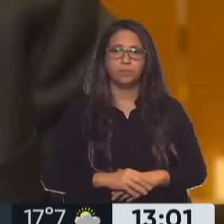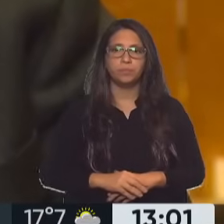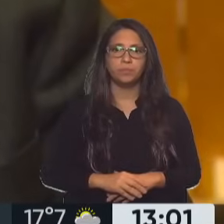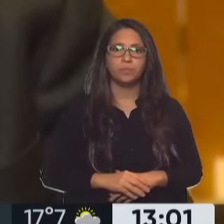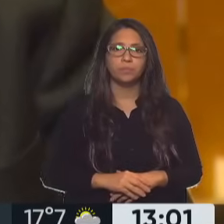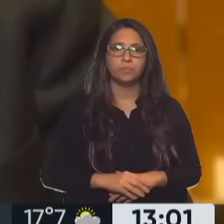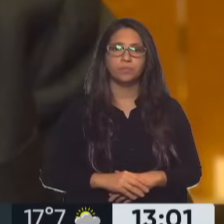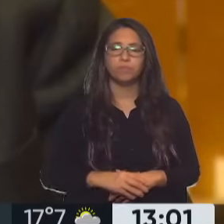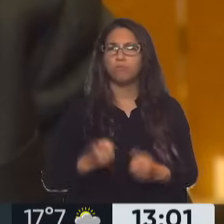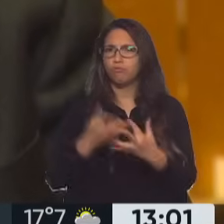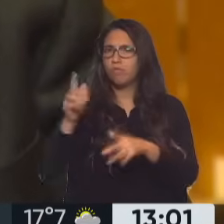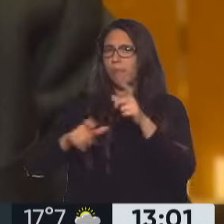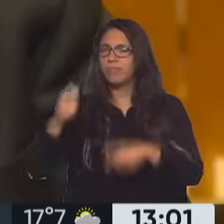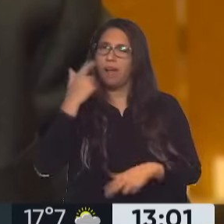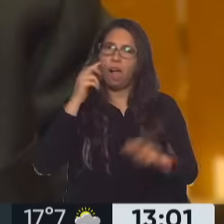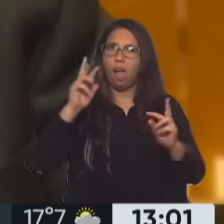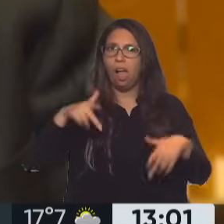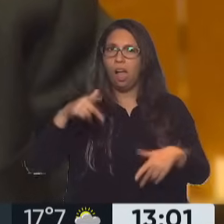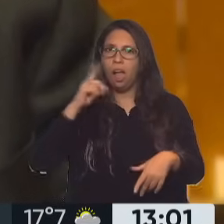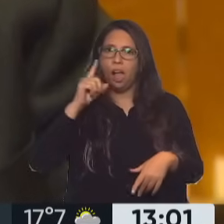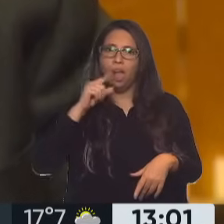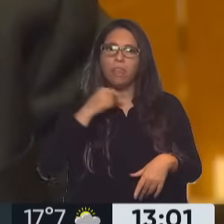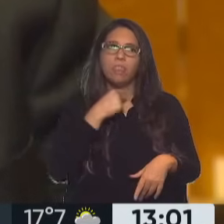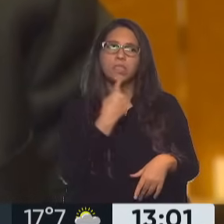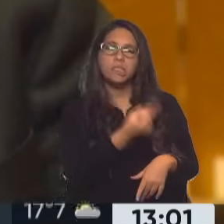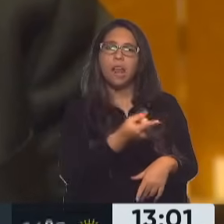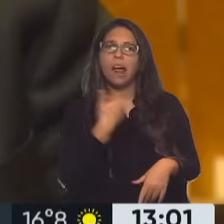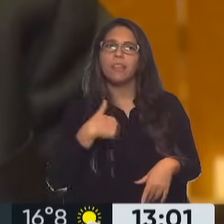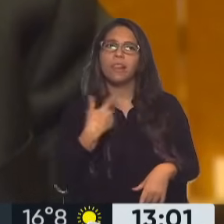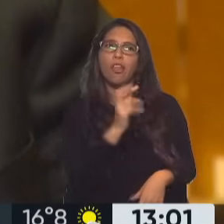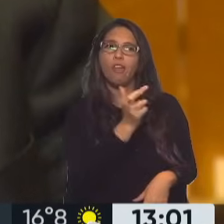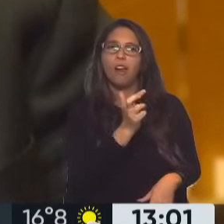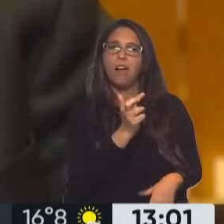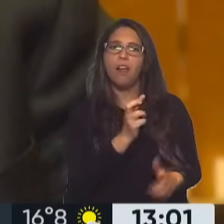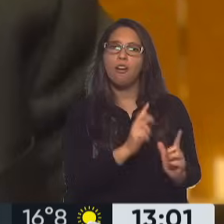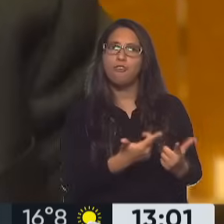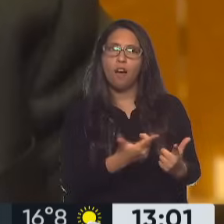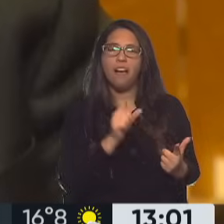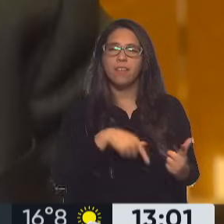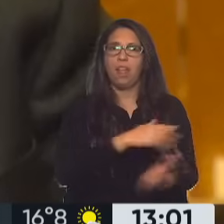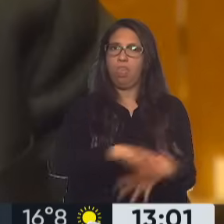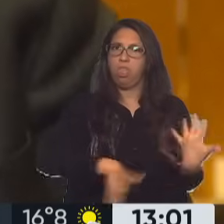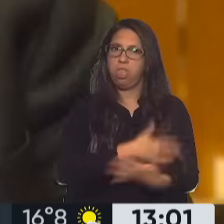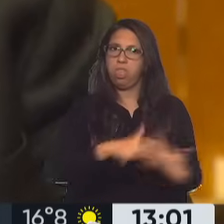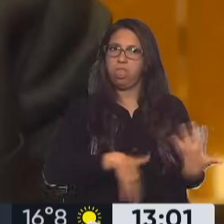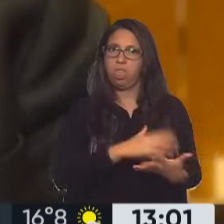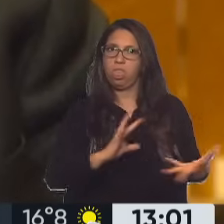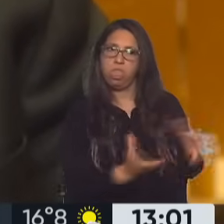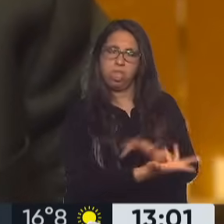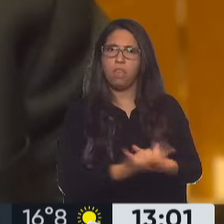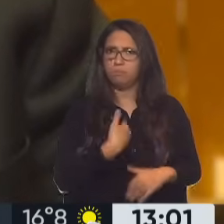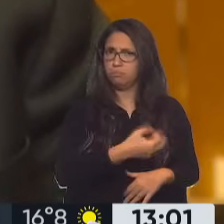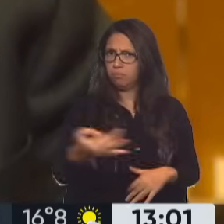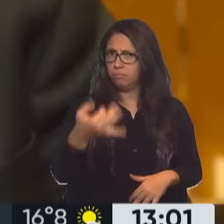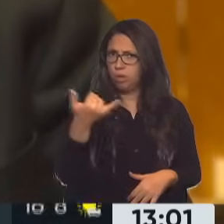Muchos especuladores apostaron en que una Argentina sin dólares podían generar un caos como el que generaron, no voy a decir una